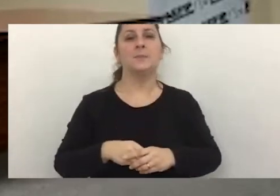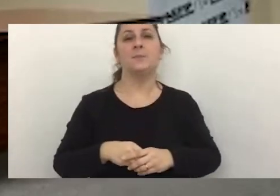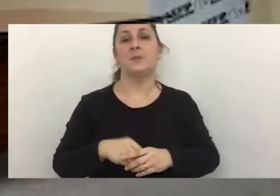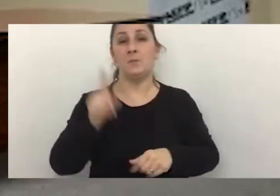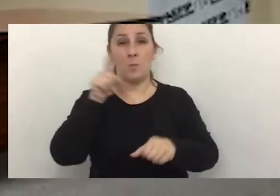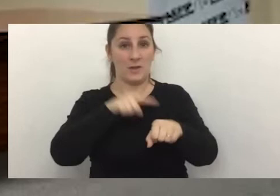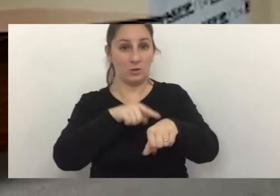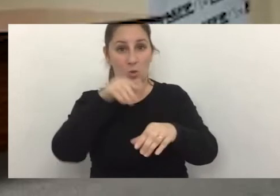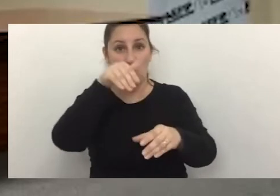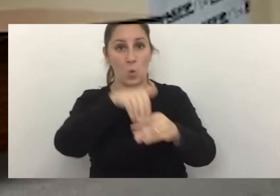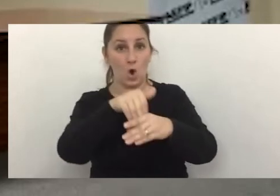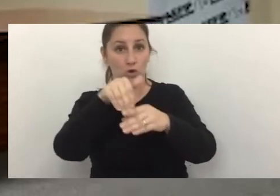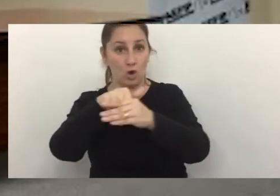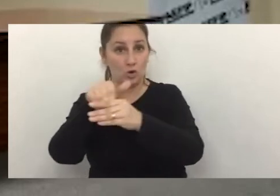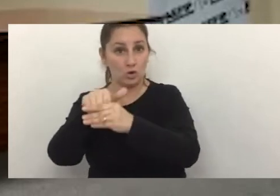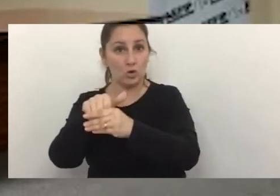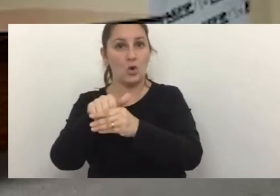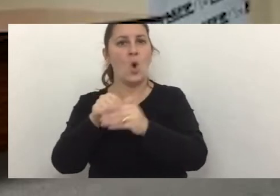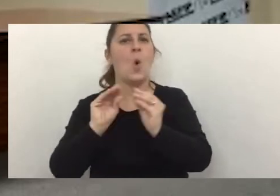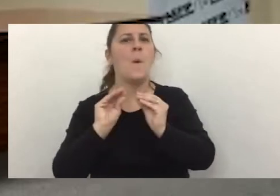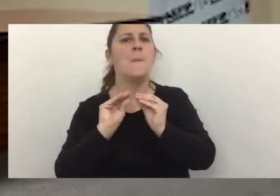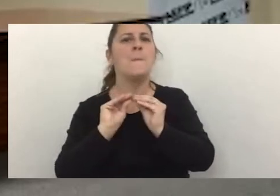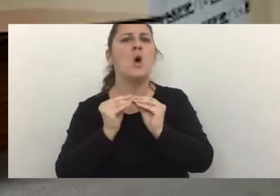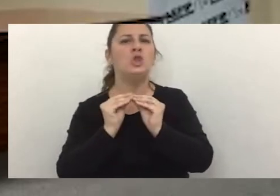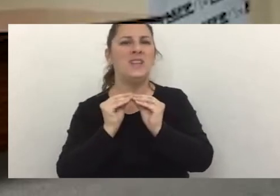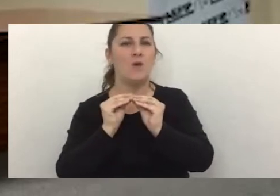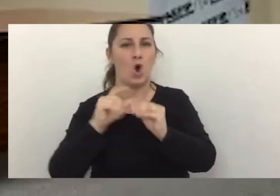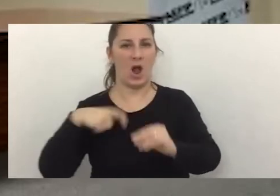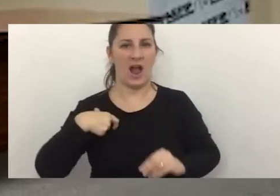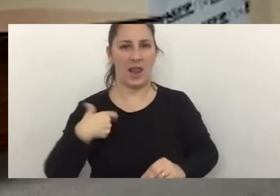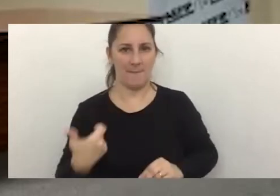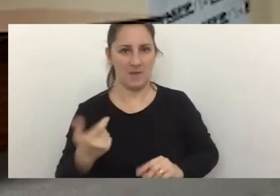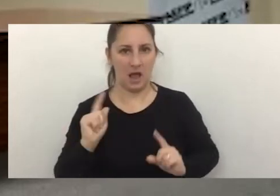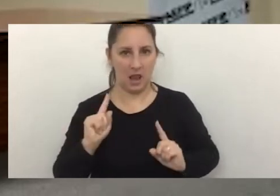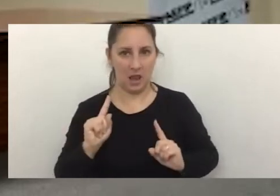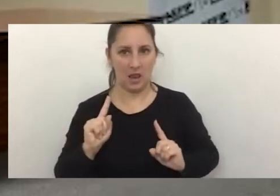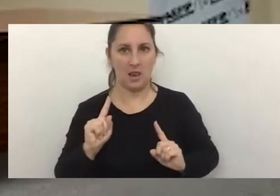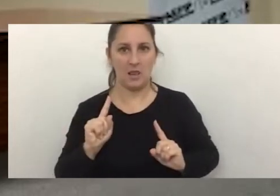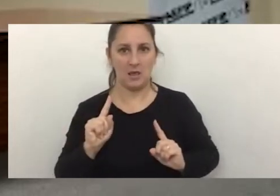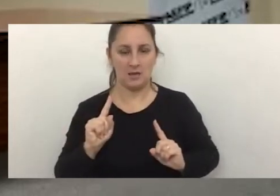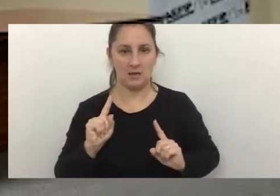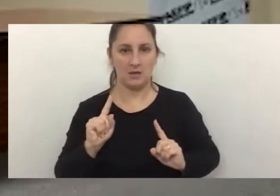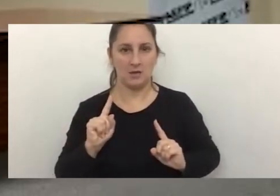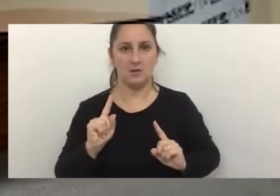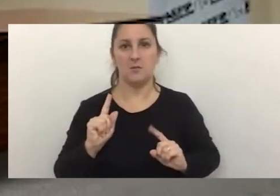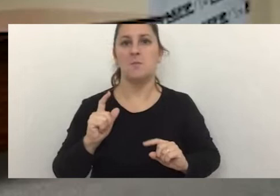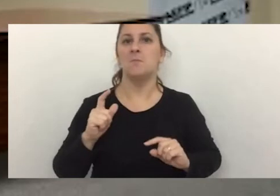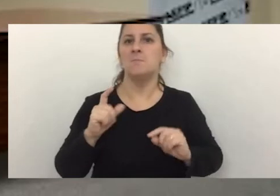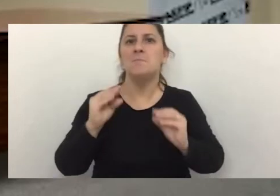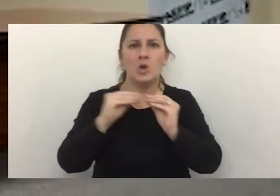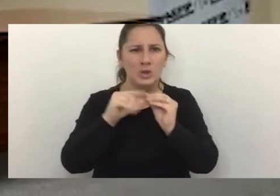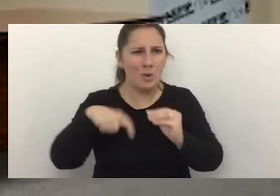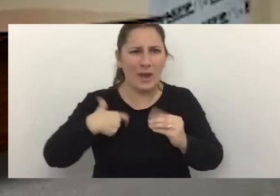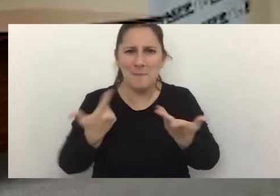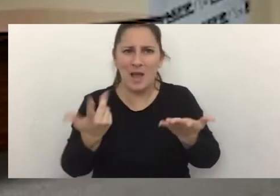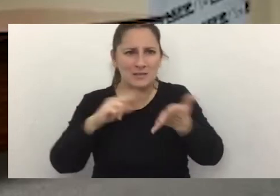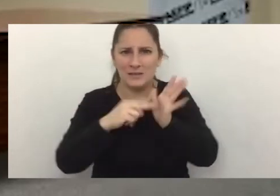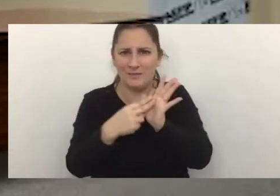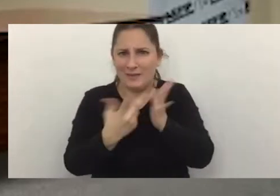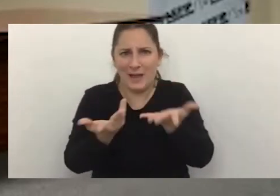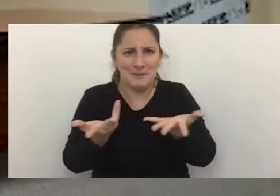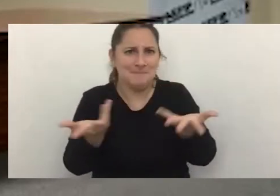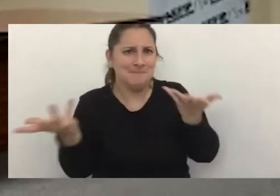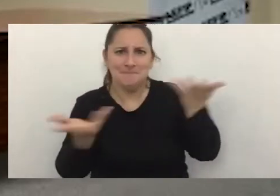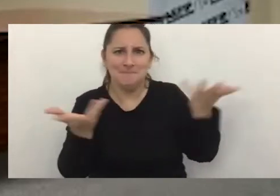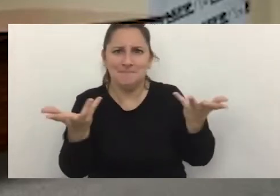se dice motivos gremiales. Sé que motivos gremiales es amplio. ¿Y motivos gremiales de